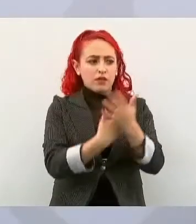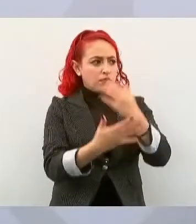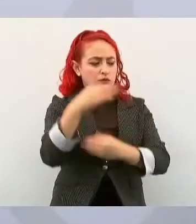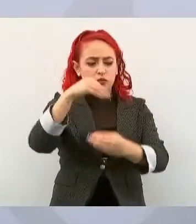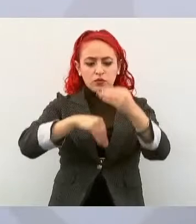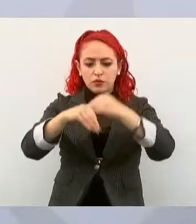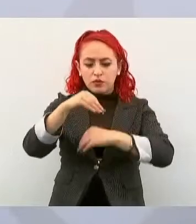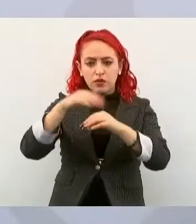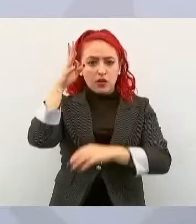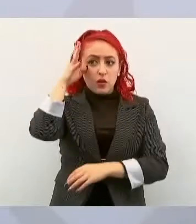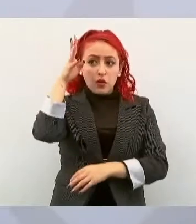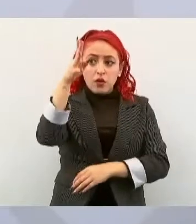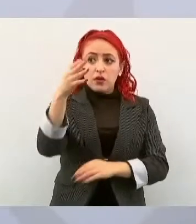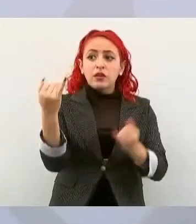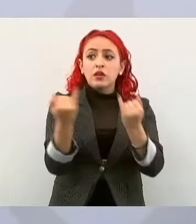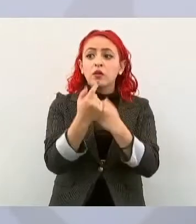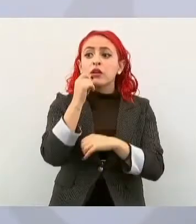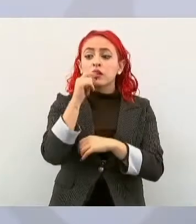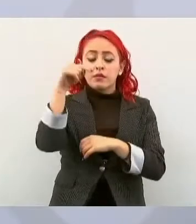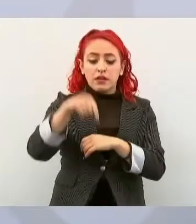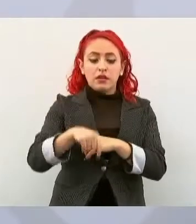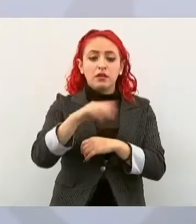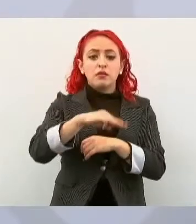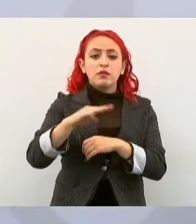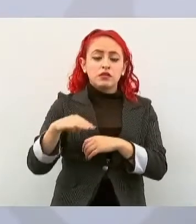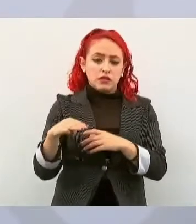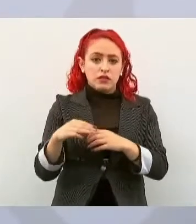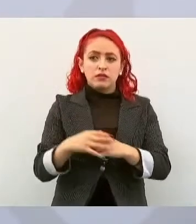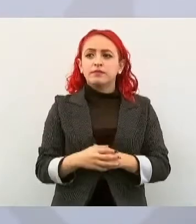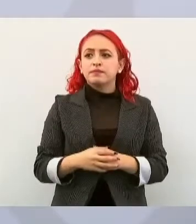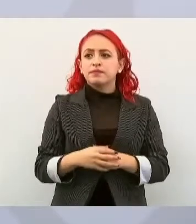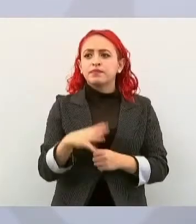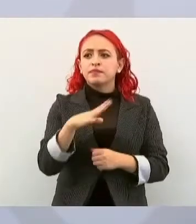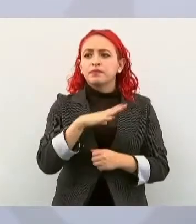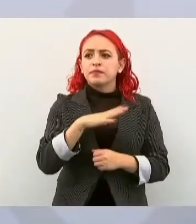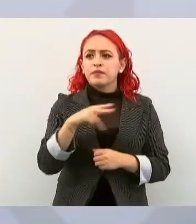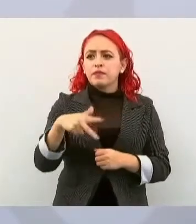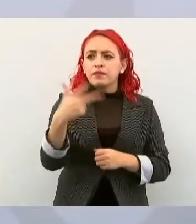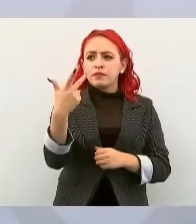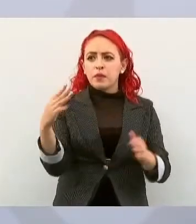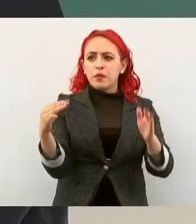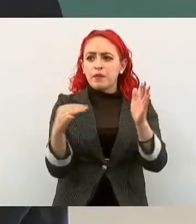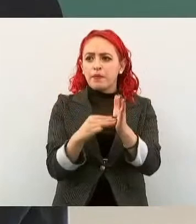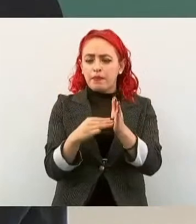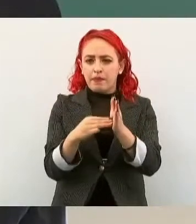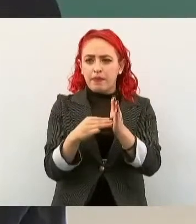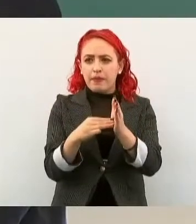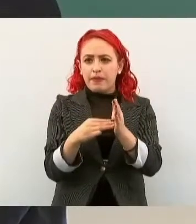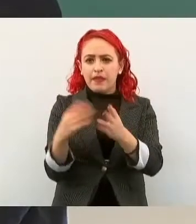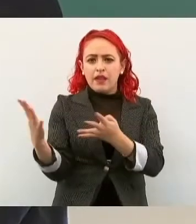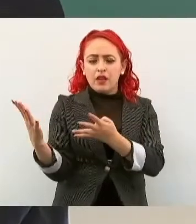Construyendo el Futuro. Y también aquí, en Michoacán, hay